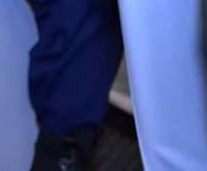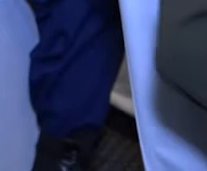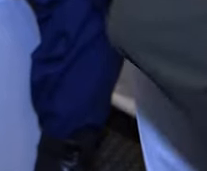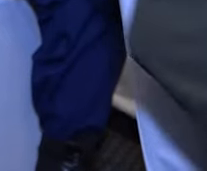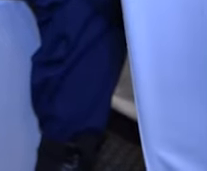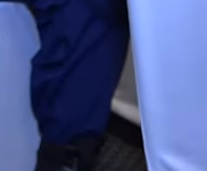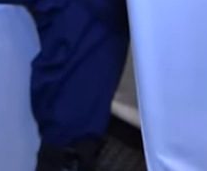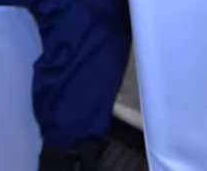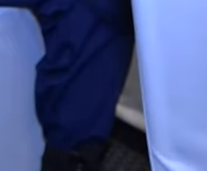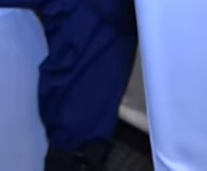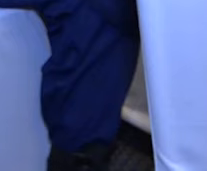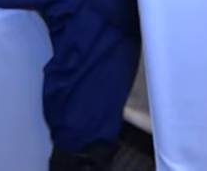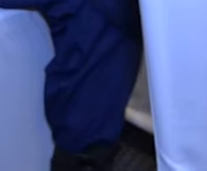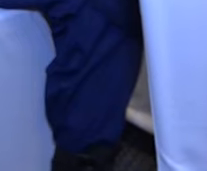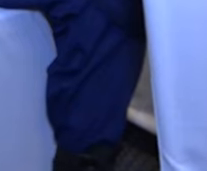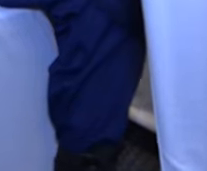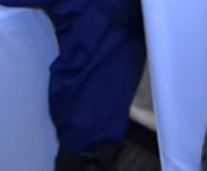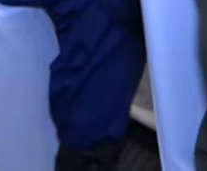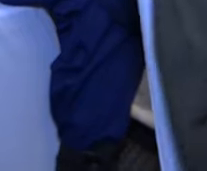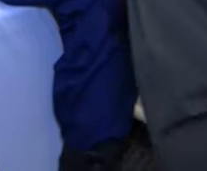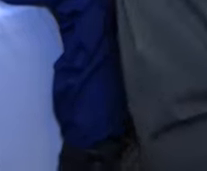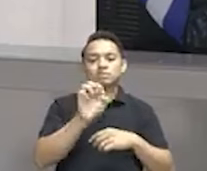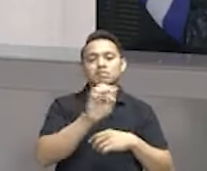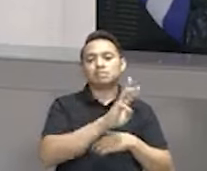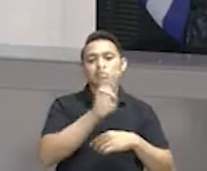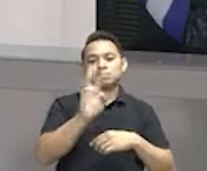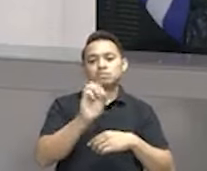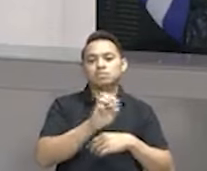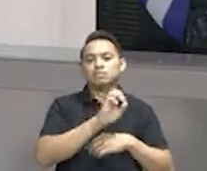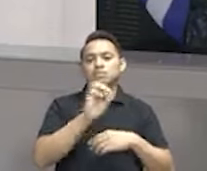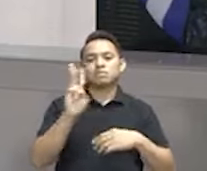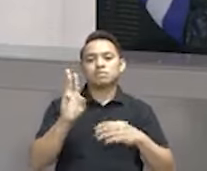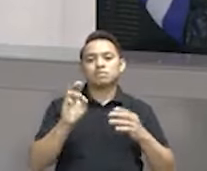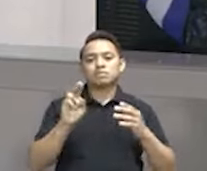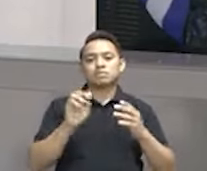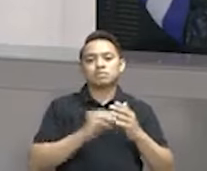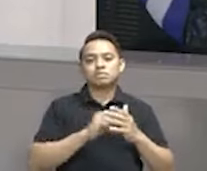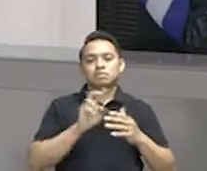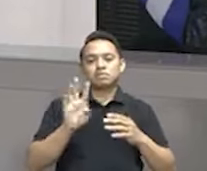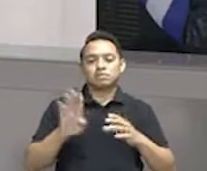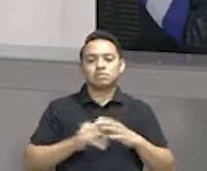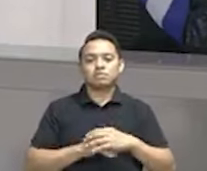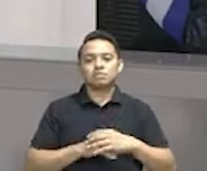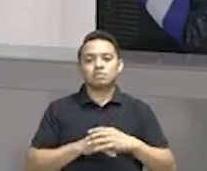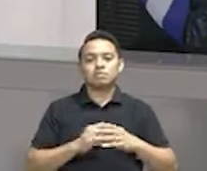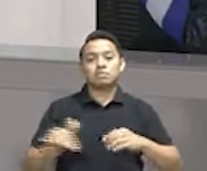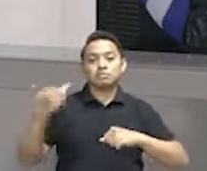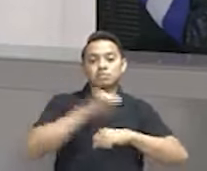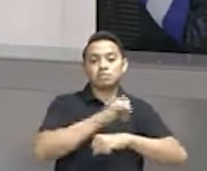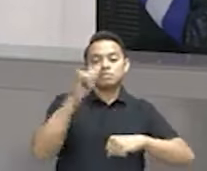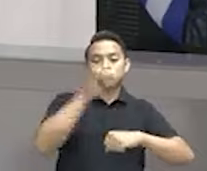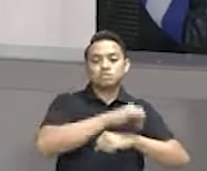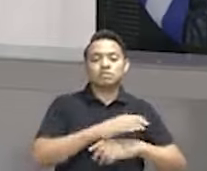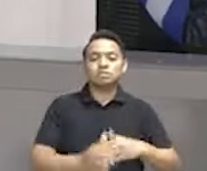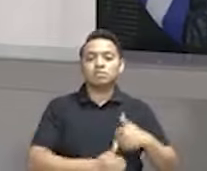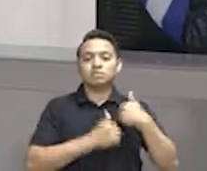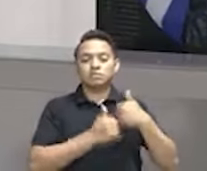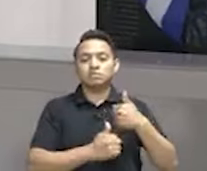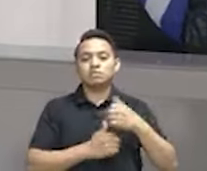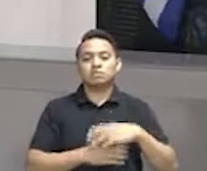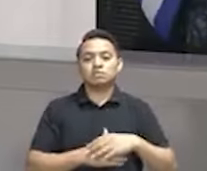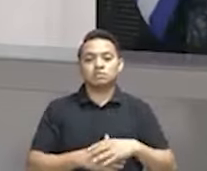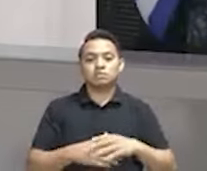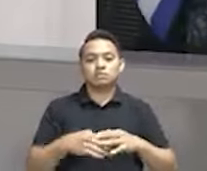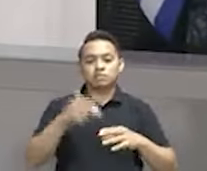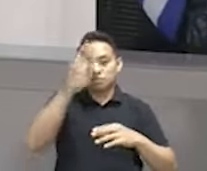emergencia en casos de desastres naturales. Ingreso al territorio nacional de personal, naves y aeronaves de las Fuerzas Armadas de la